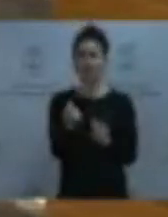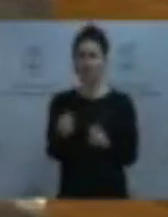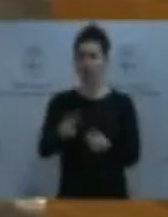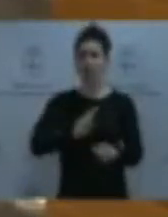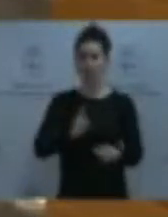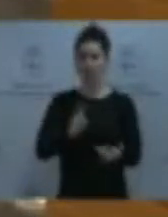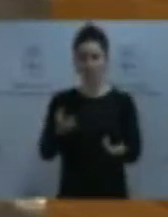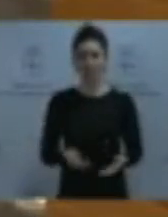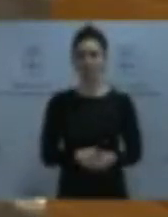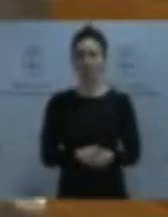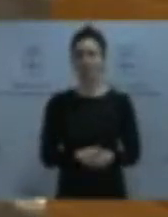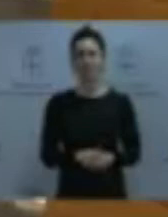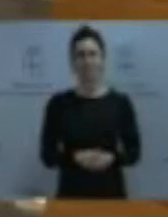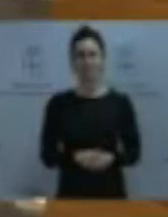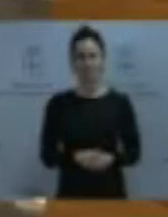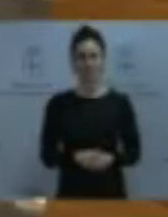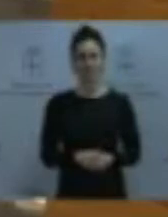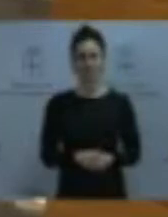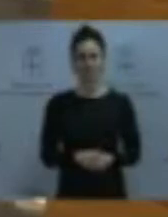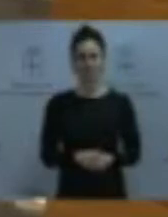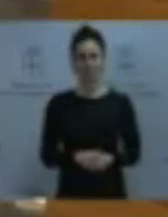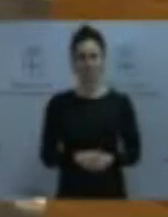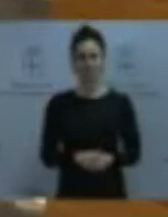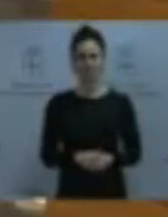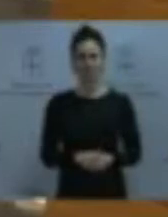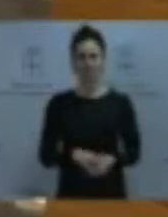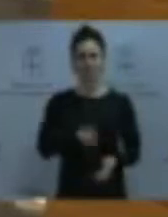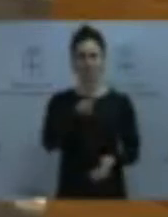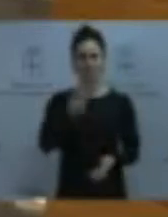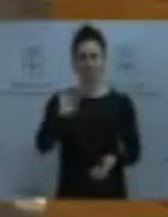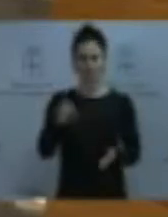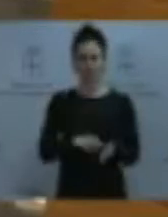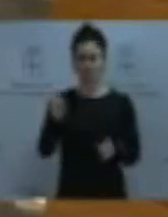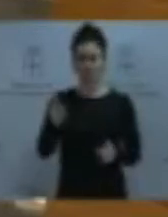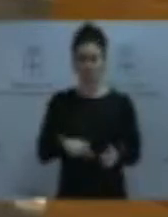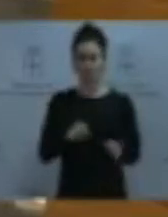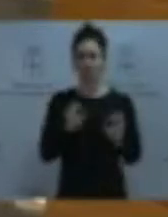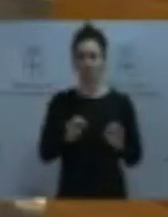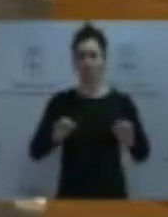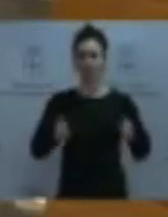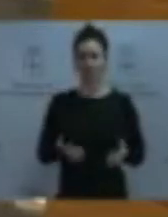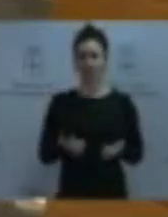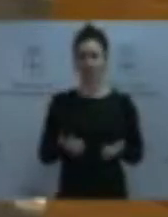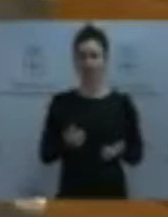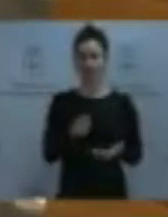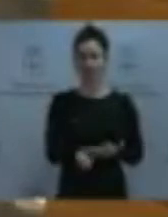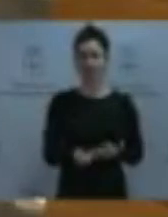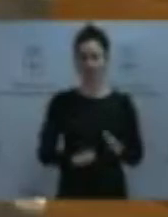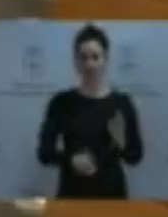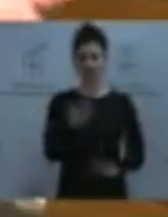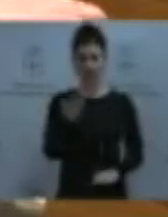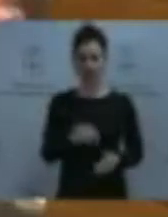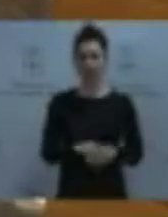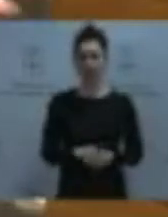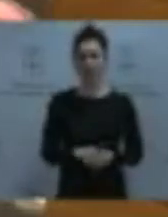con los 120.000 euros de la cuota de alta, digámoslo así, y una serie de facturaciones